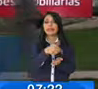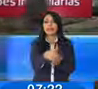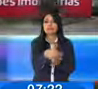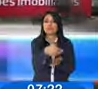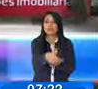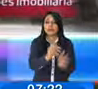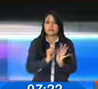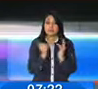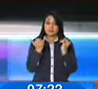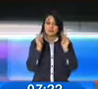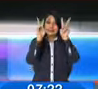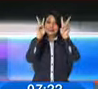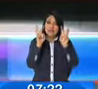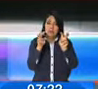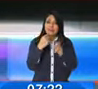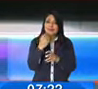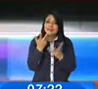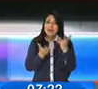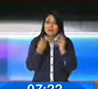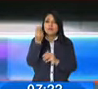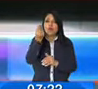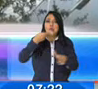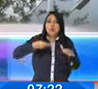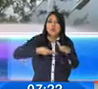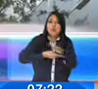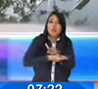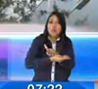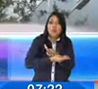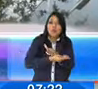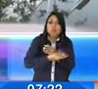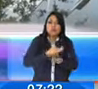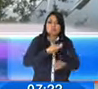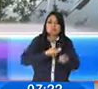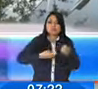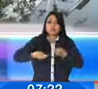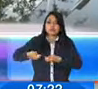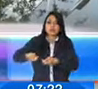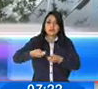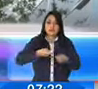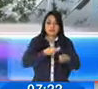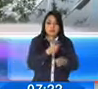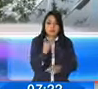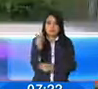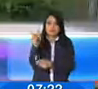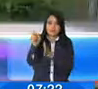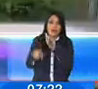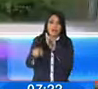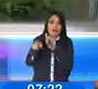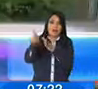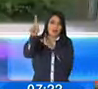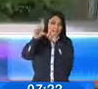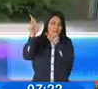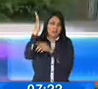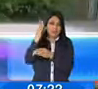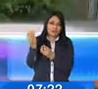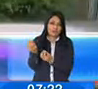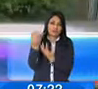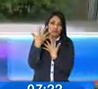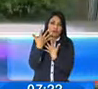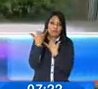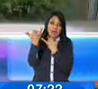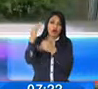delito que se investiga es por un supuesto lavado de activos, basado en las declaraciones del abogado de Odebrecht, Rodrigo Tacla,